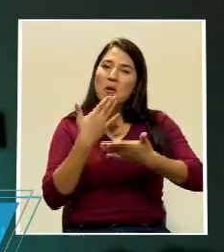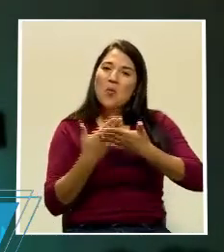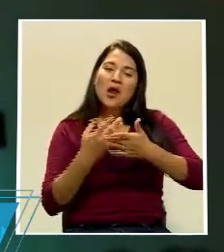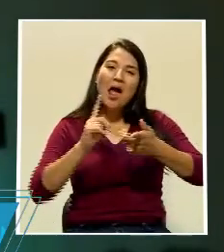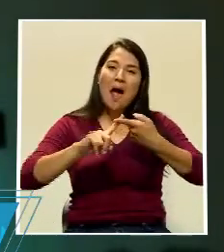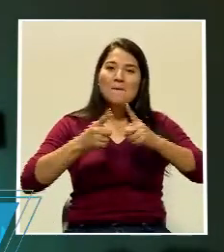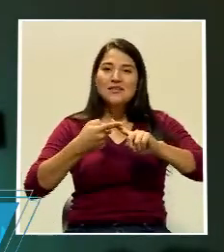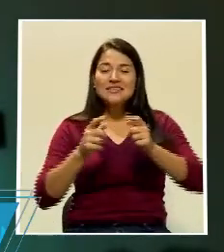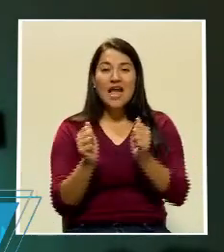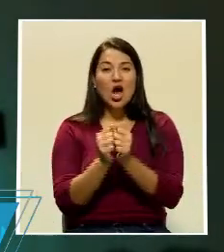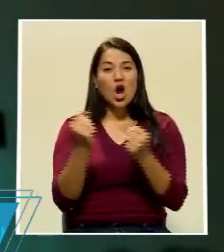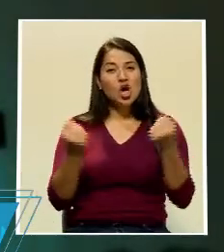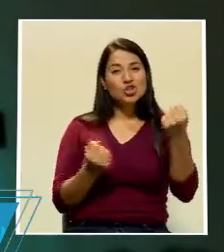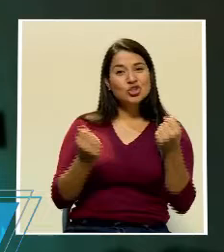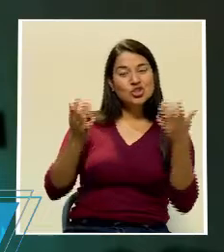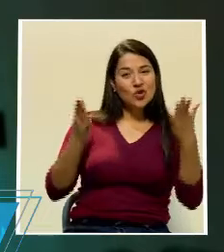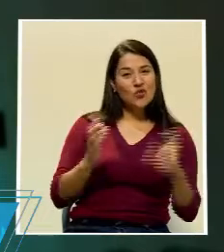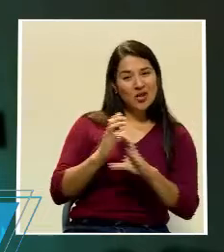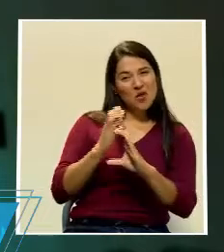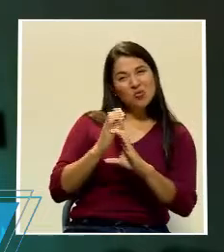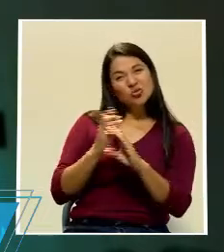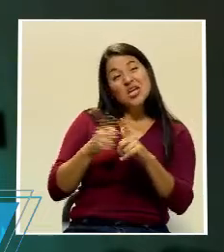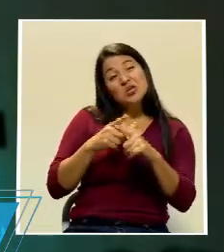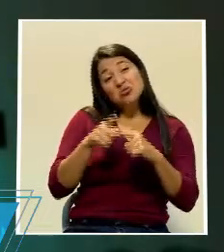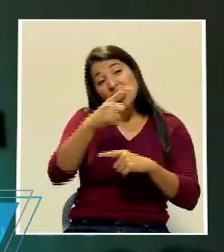cierta manera ellos me protegían, me cuidaban.